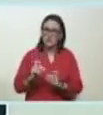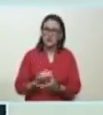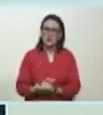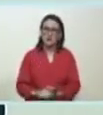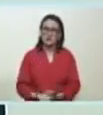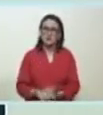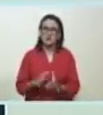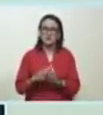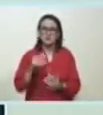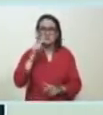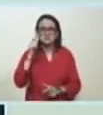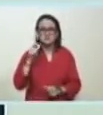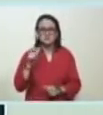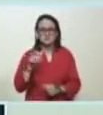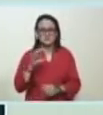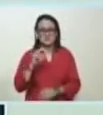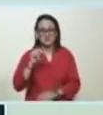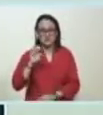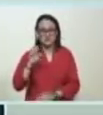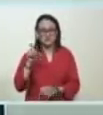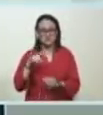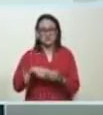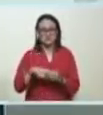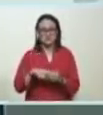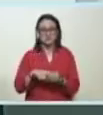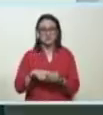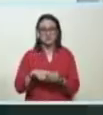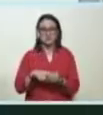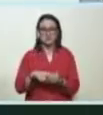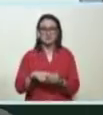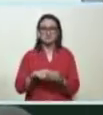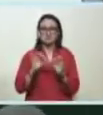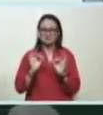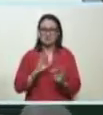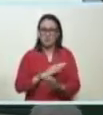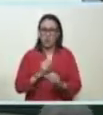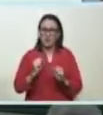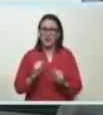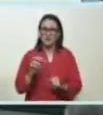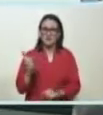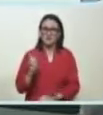a todo el personal del Poder Electoral, magno poder de la República.